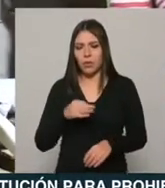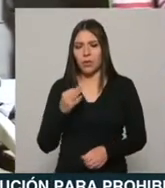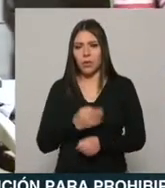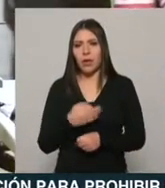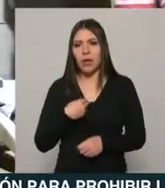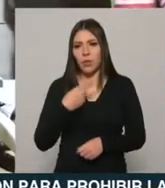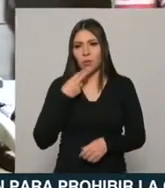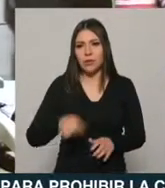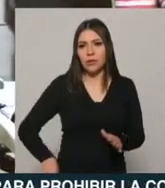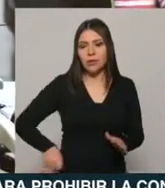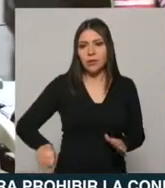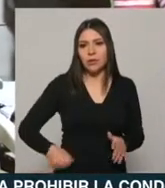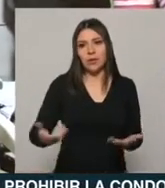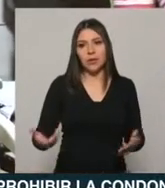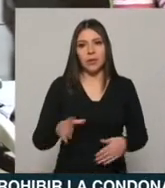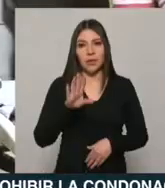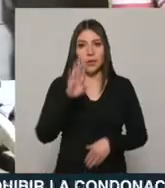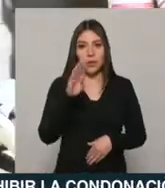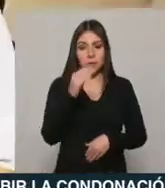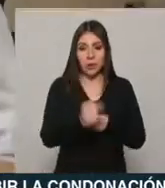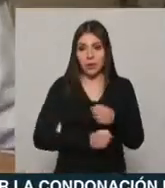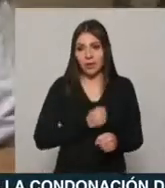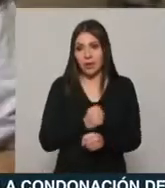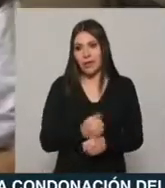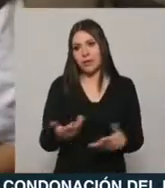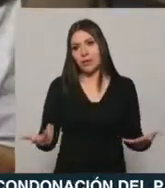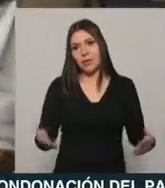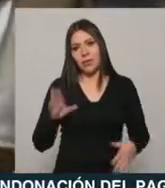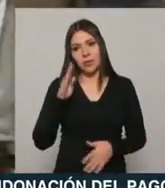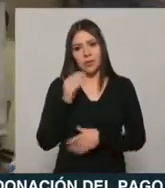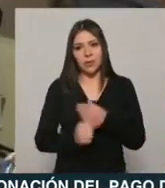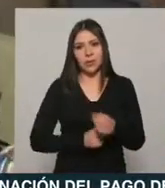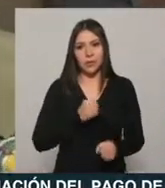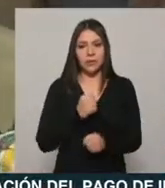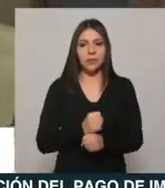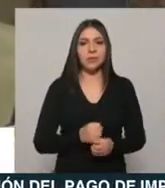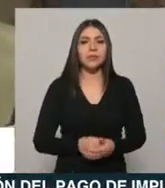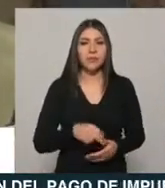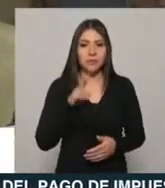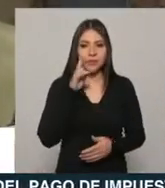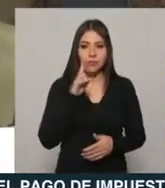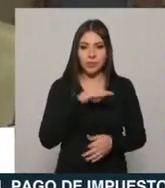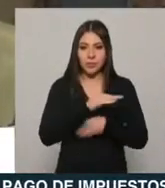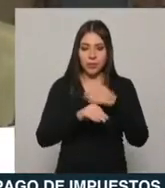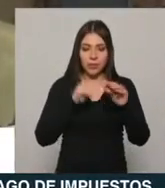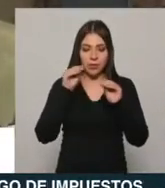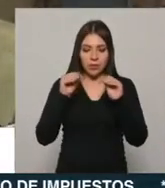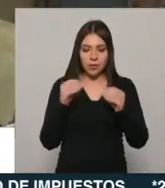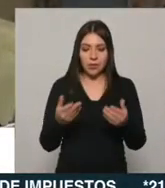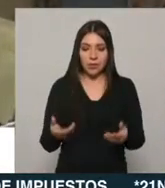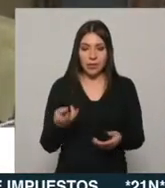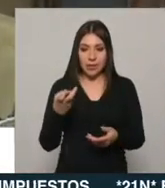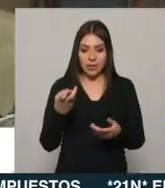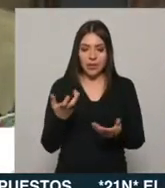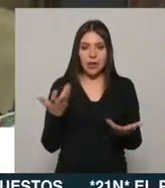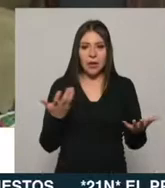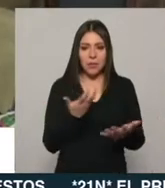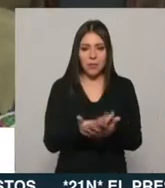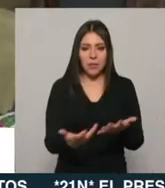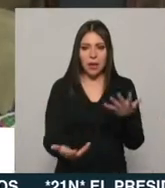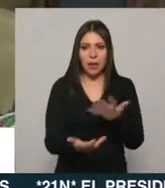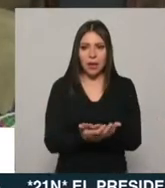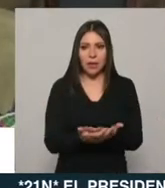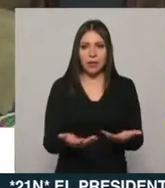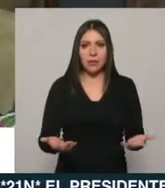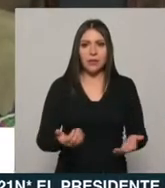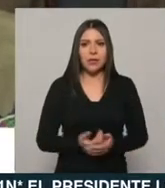Porque 90 años ya son 90. Todo esto es a mano, mira, todo el adorno es a mano. Nada es